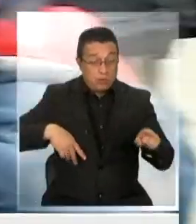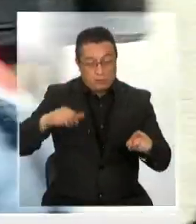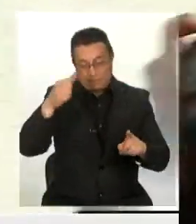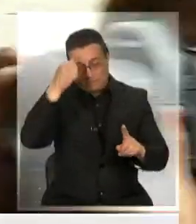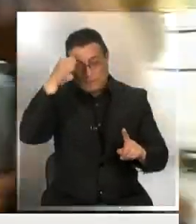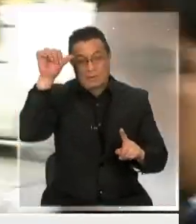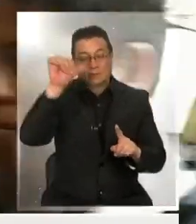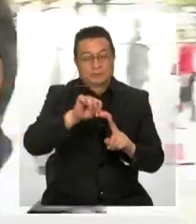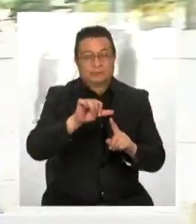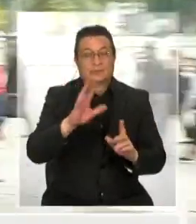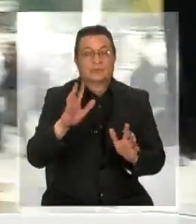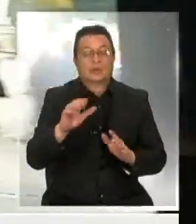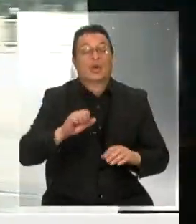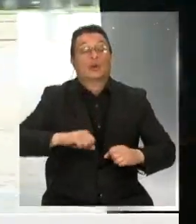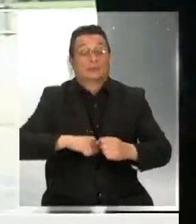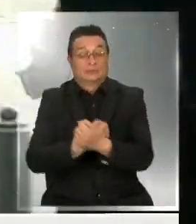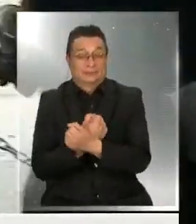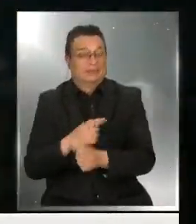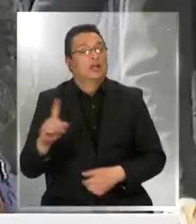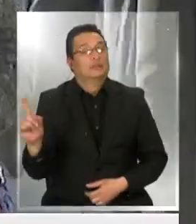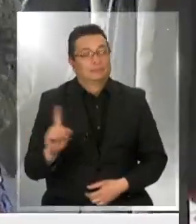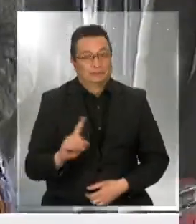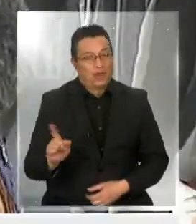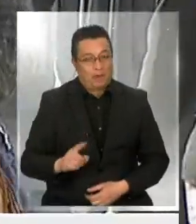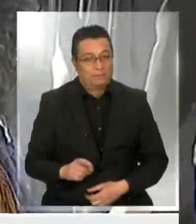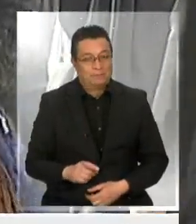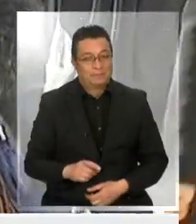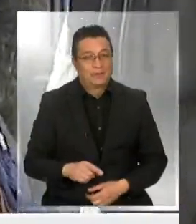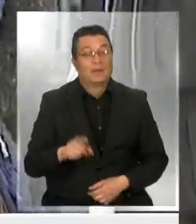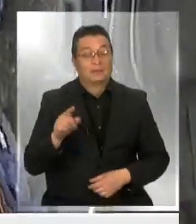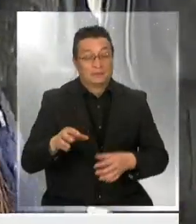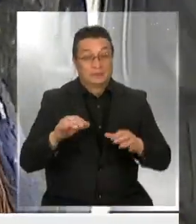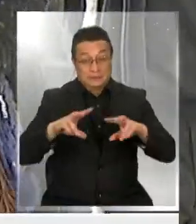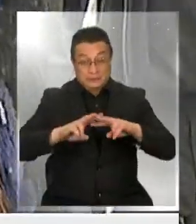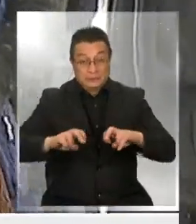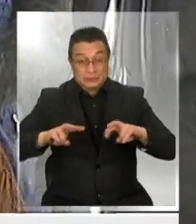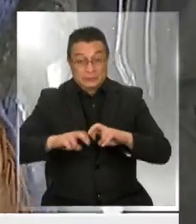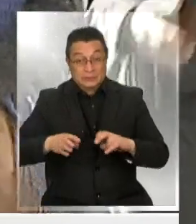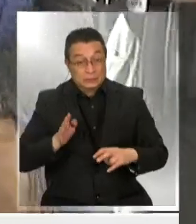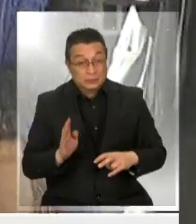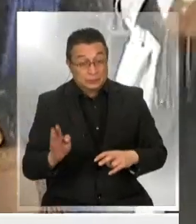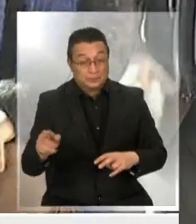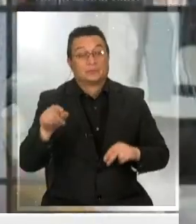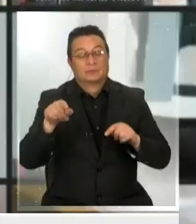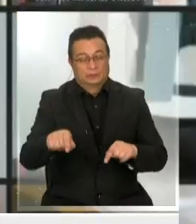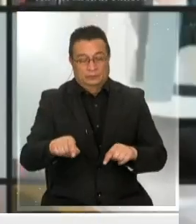a una pena no privativa de libertad. Mientras dura la investigación, quedó